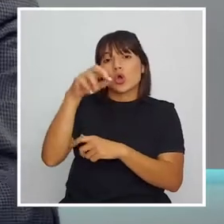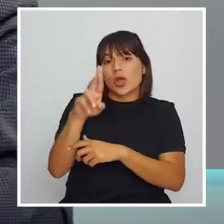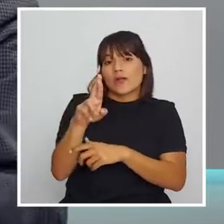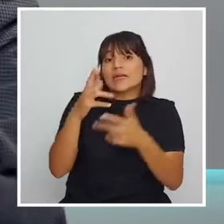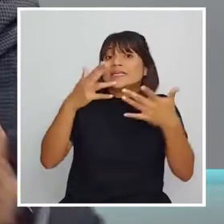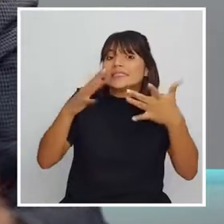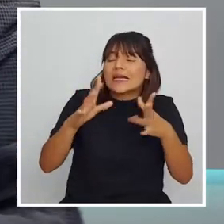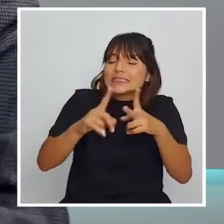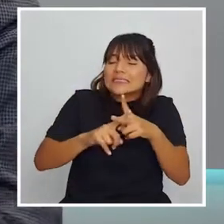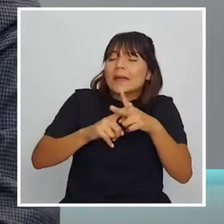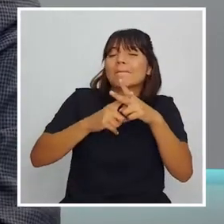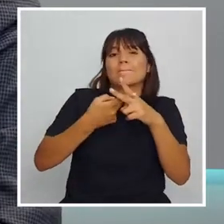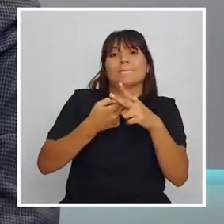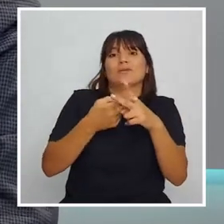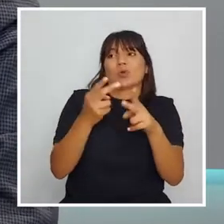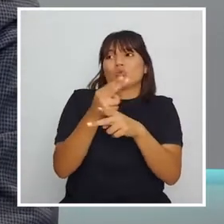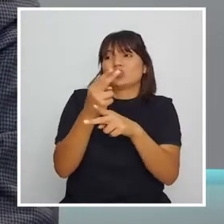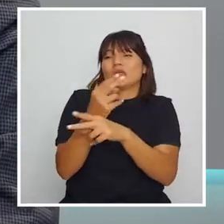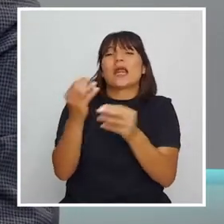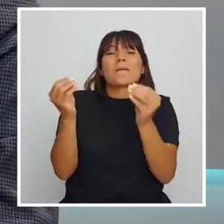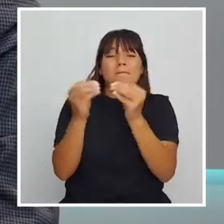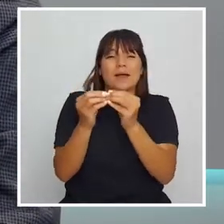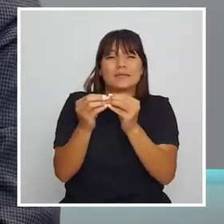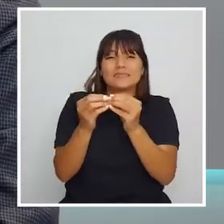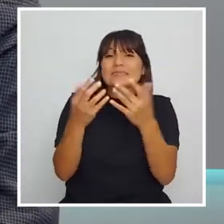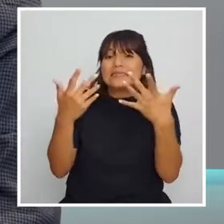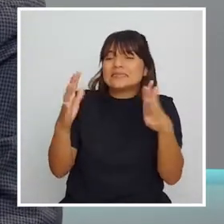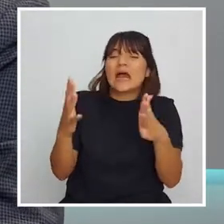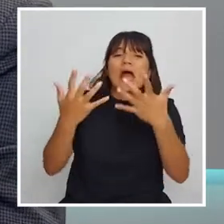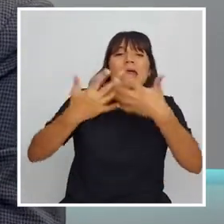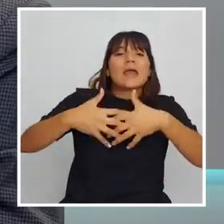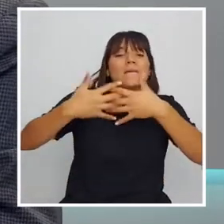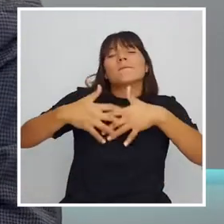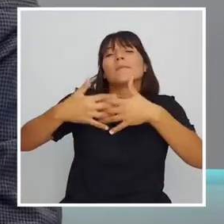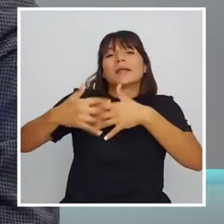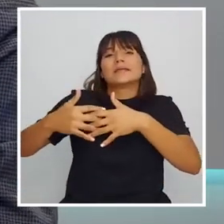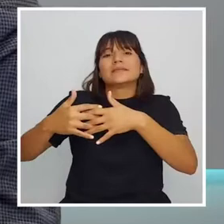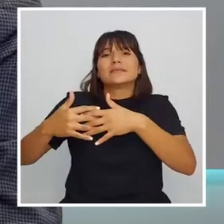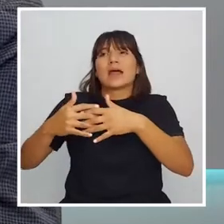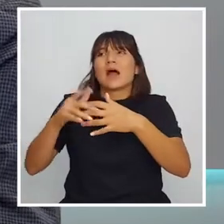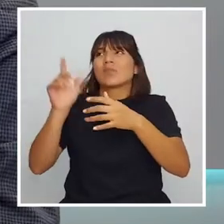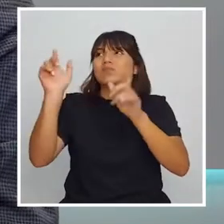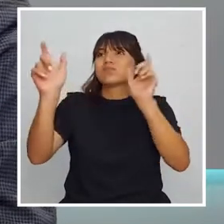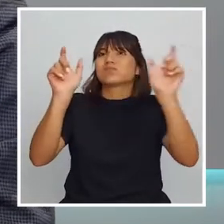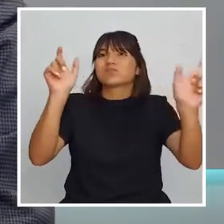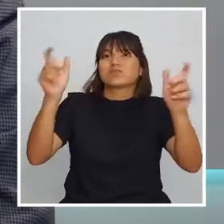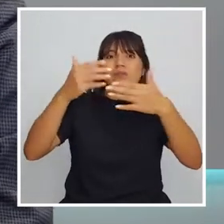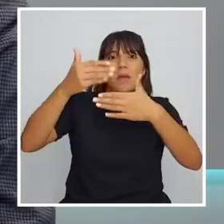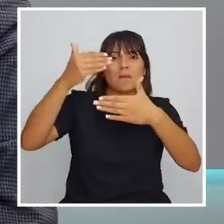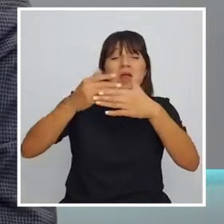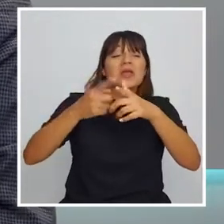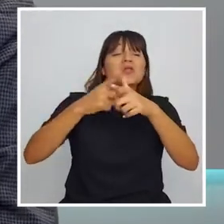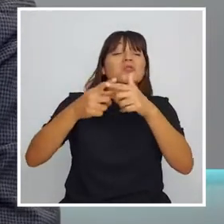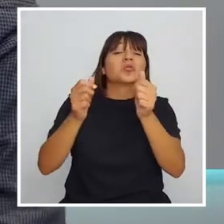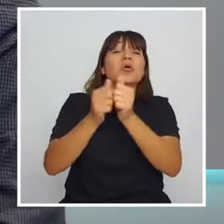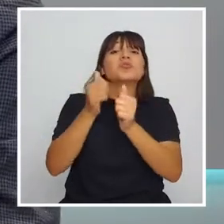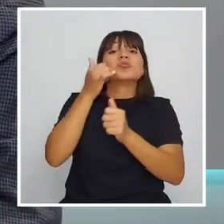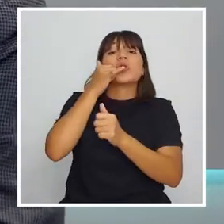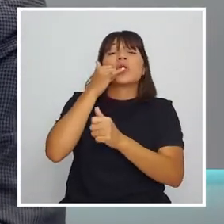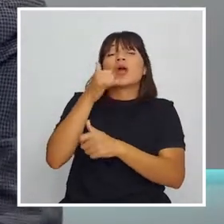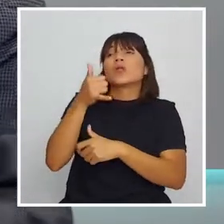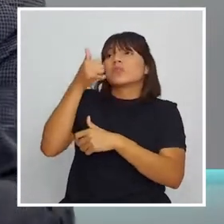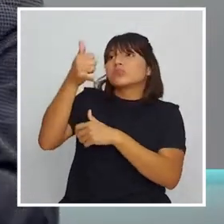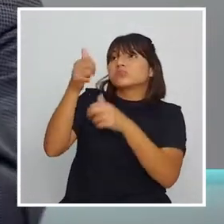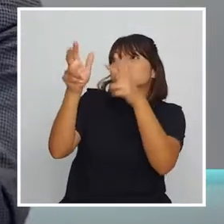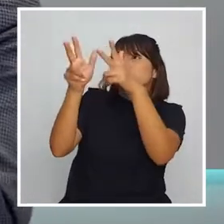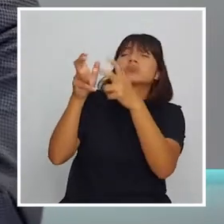comenzado a popularizar, ya hay empresas donde comenzamos a ver que lo están guindando en paredes, entonces la gente simplemente con el celular leen el